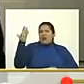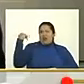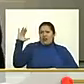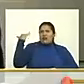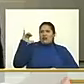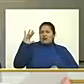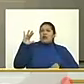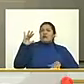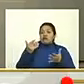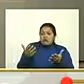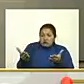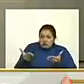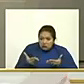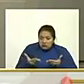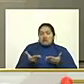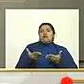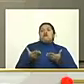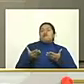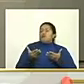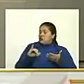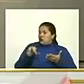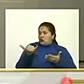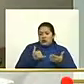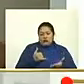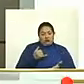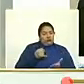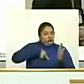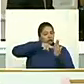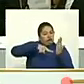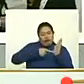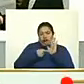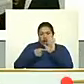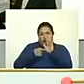publicitado, en el proceso de adjudicación.